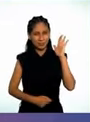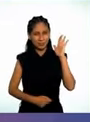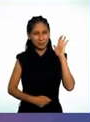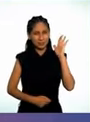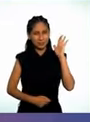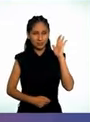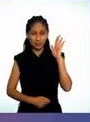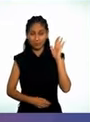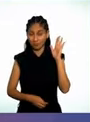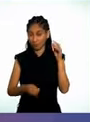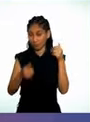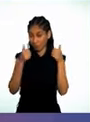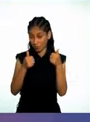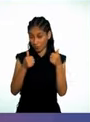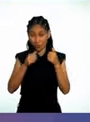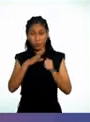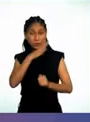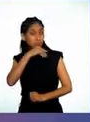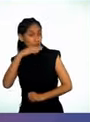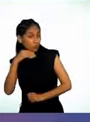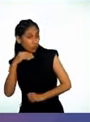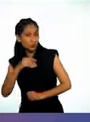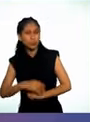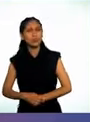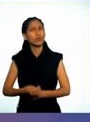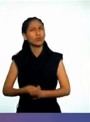homs o plate ford